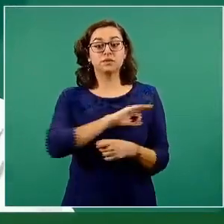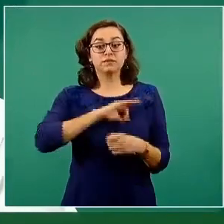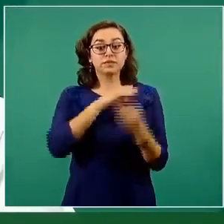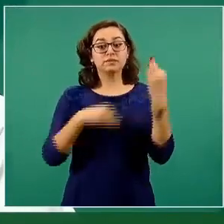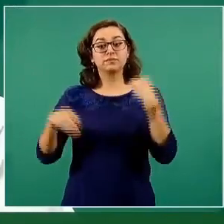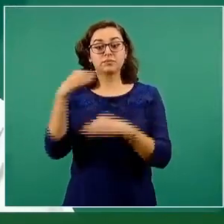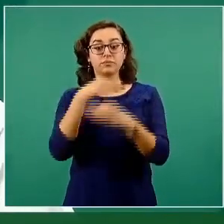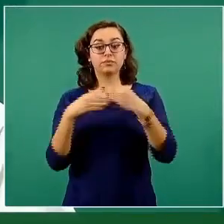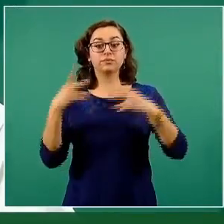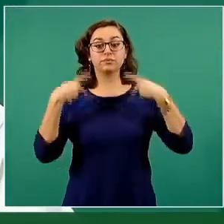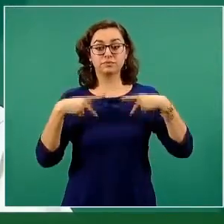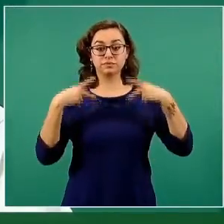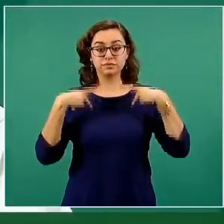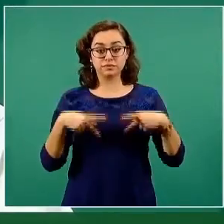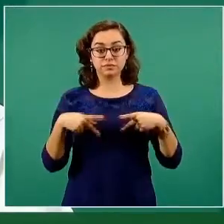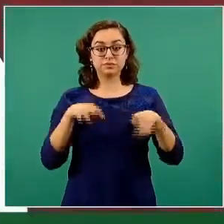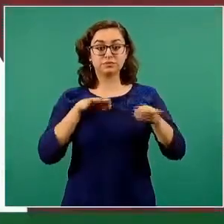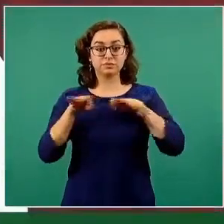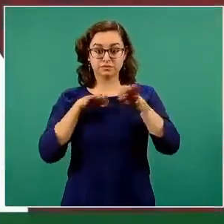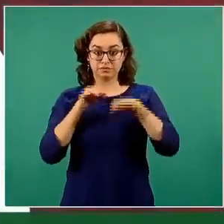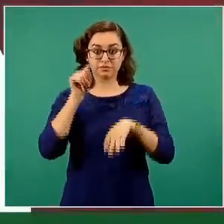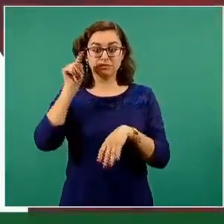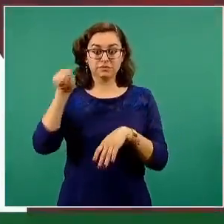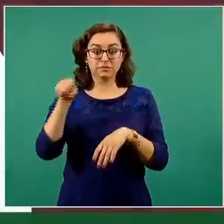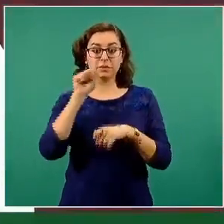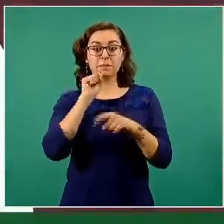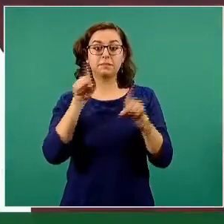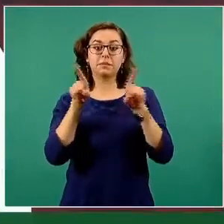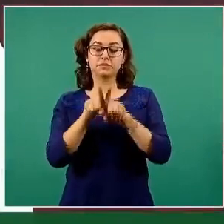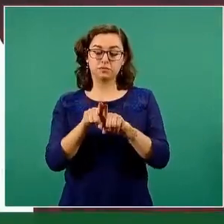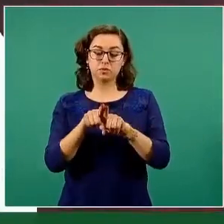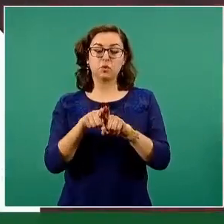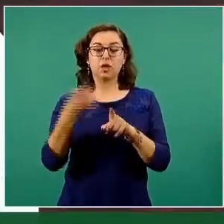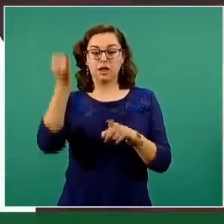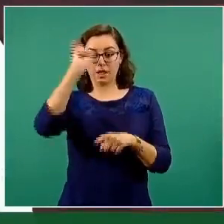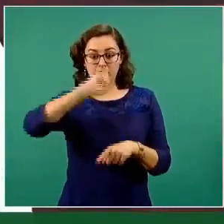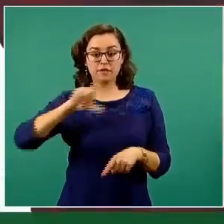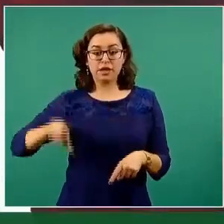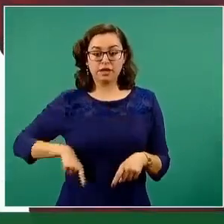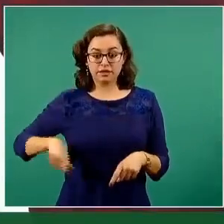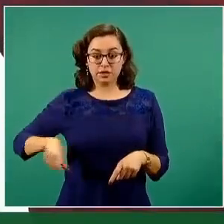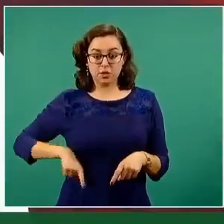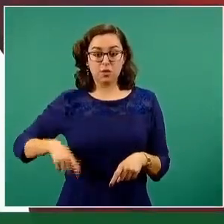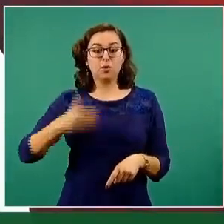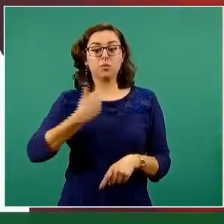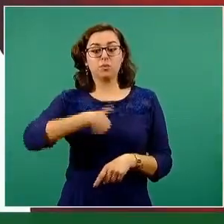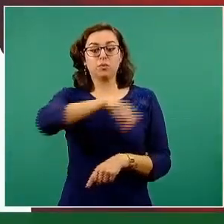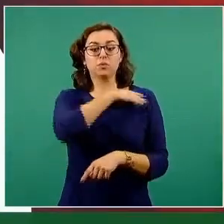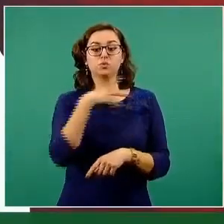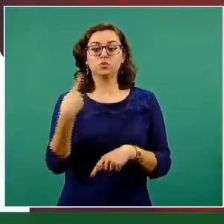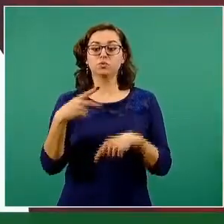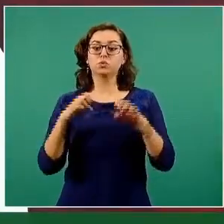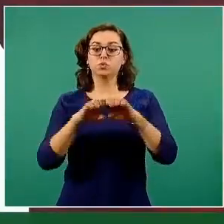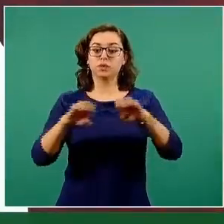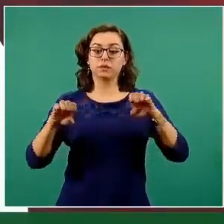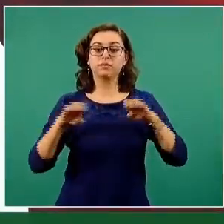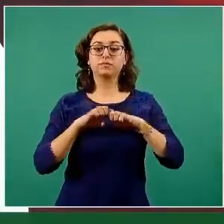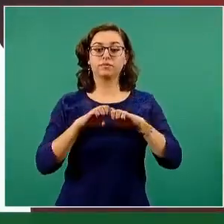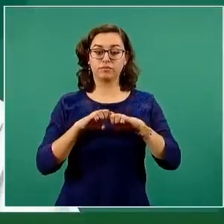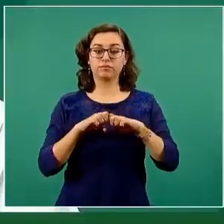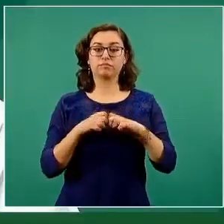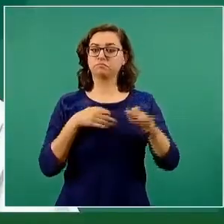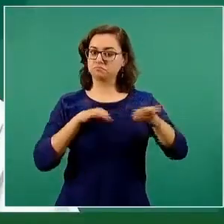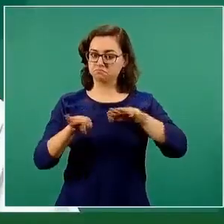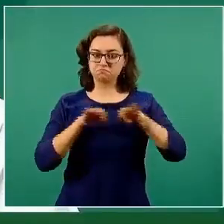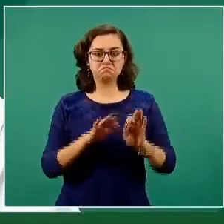personal de ese centro y por supuesto a la doctora Claudia Sheinbaum y el equipo de la Jefatura de Gobierno de la Ciudad de México, el